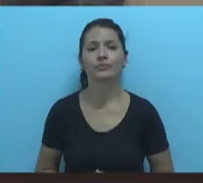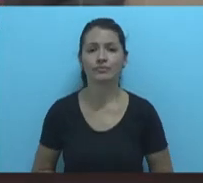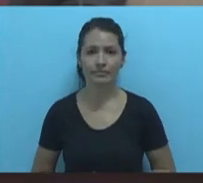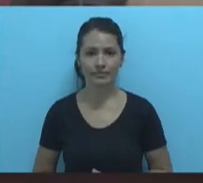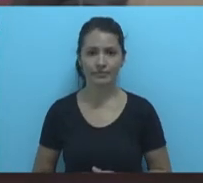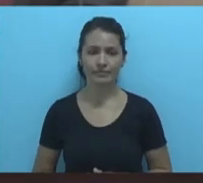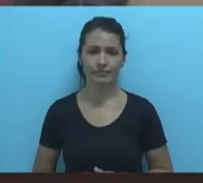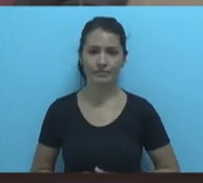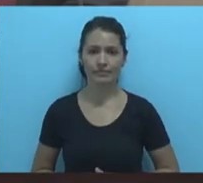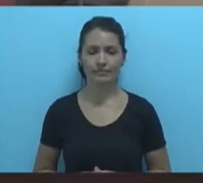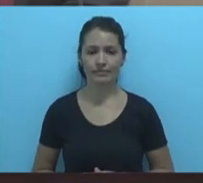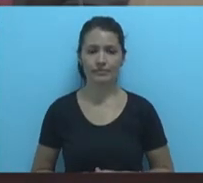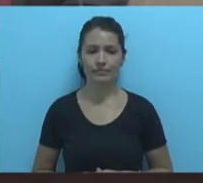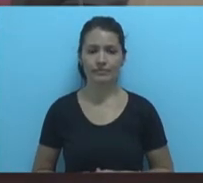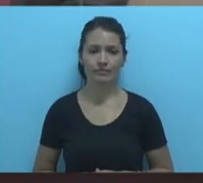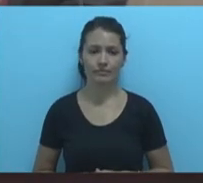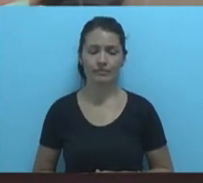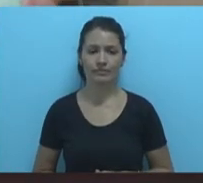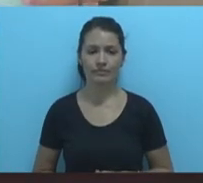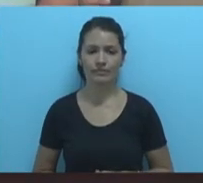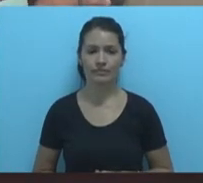votación, resulta aprobado.